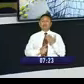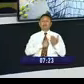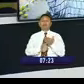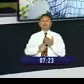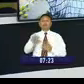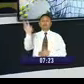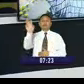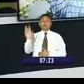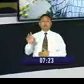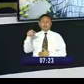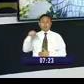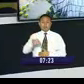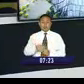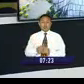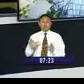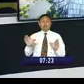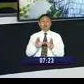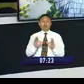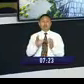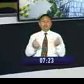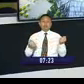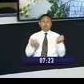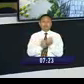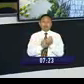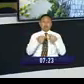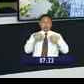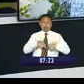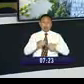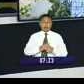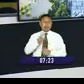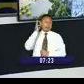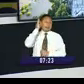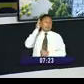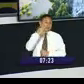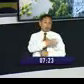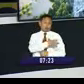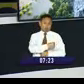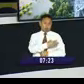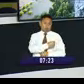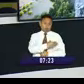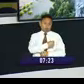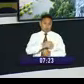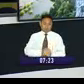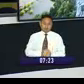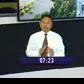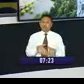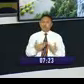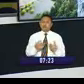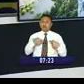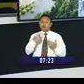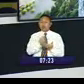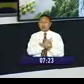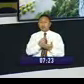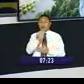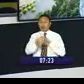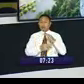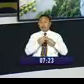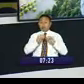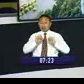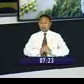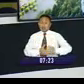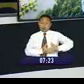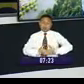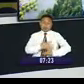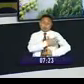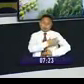Salud Pública entregó el certificado de apoyo a la lactancia en La Tacunga. El hecho se da en el marco de la Semana Mundial de la Lactancia